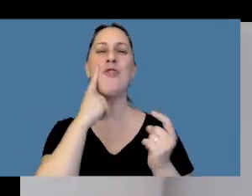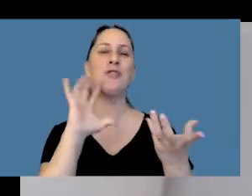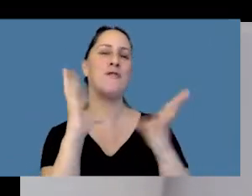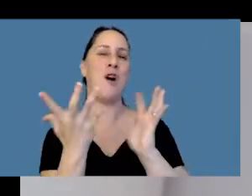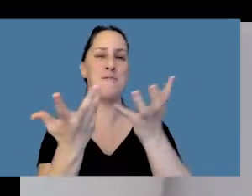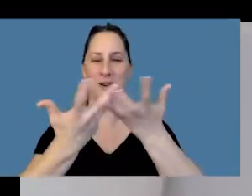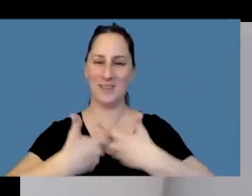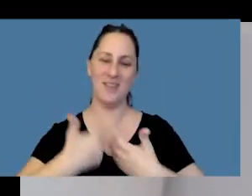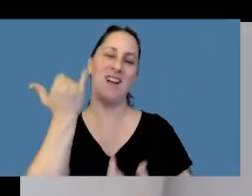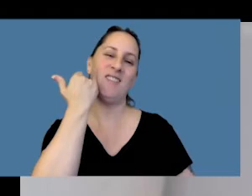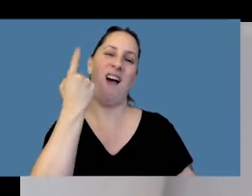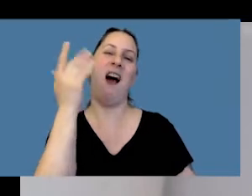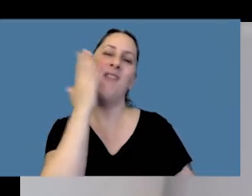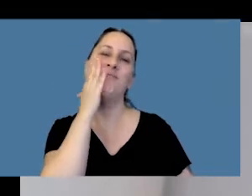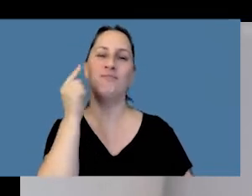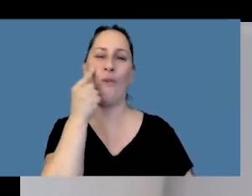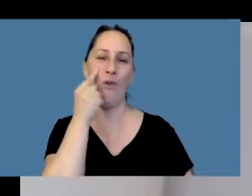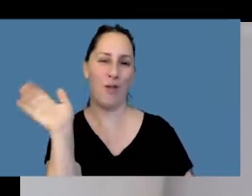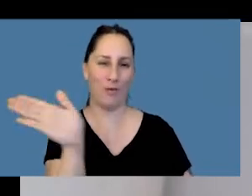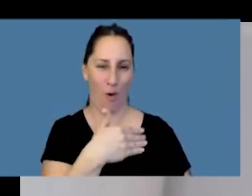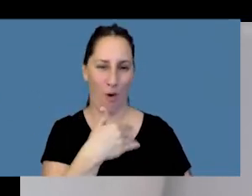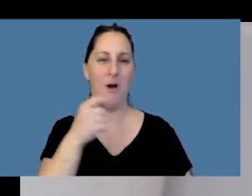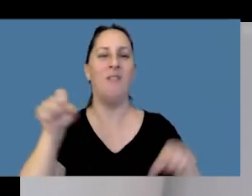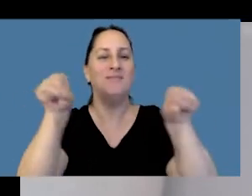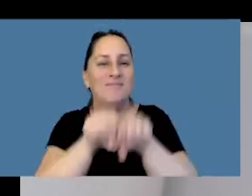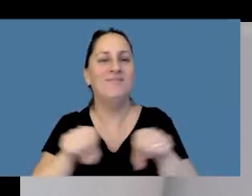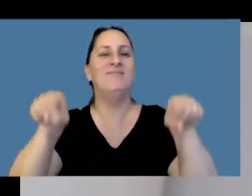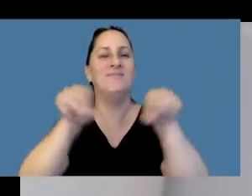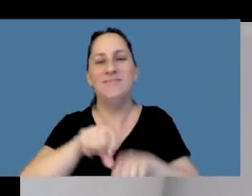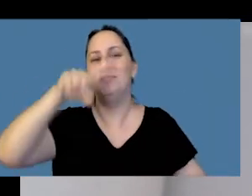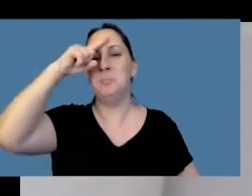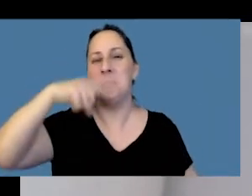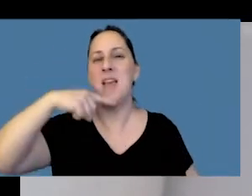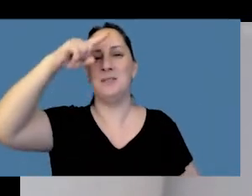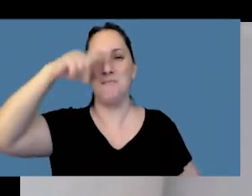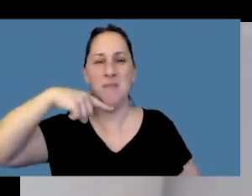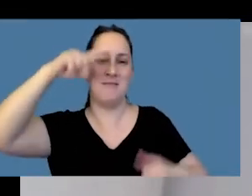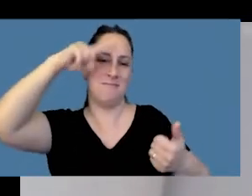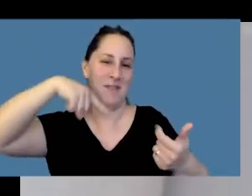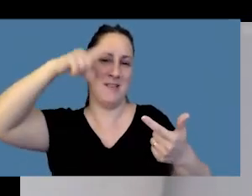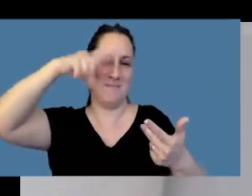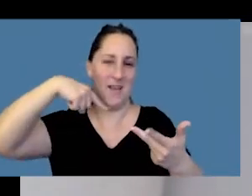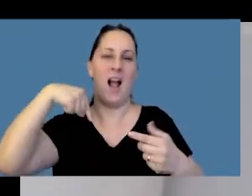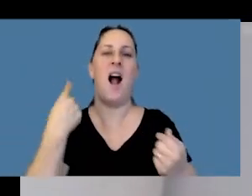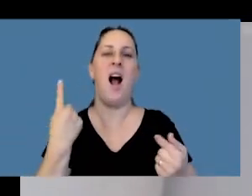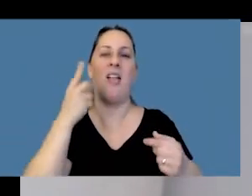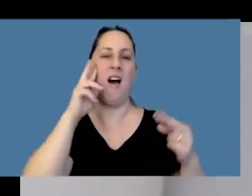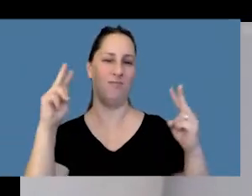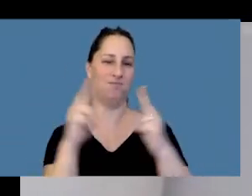porque ya son todas caras conocidas, los que se vienen conectando clase a clase, a cada encuentro. Y